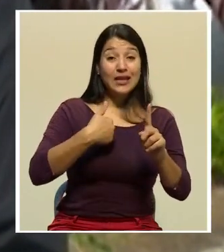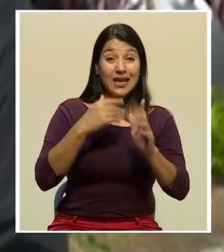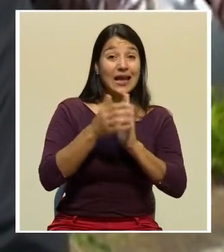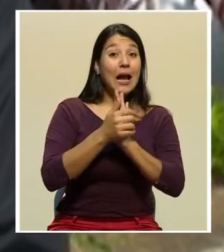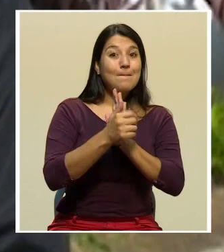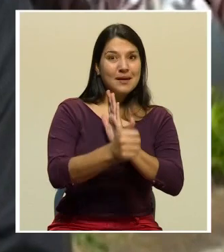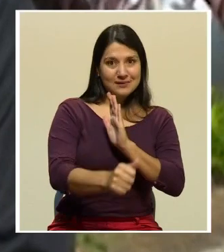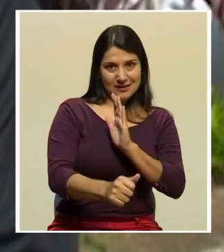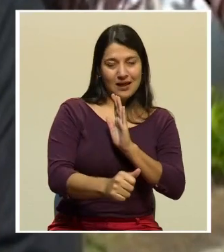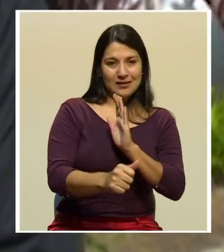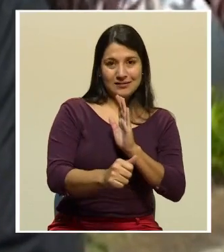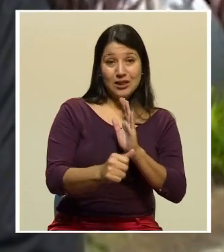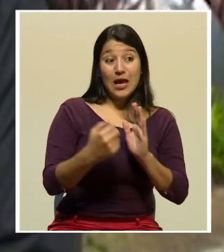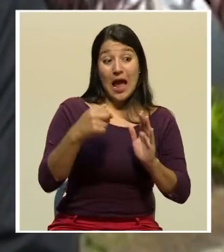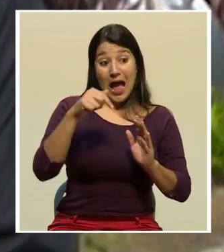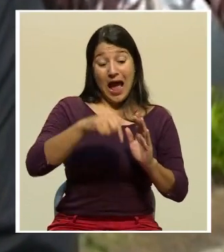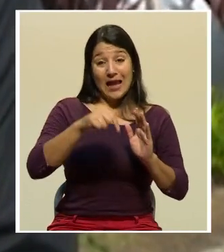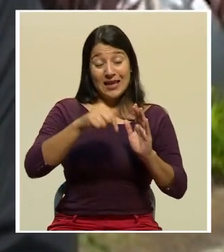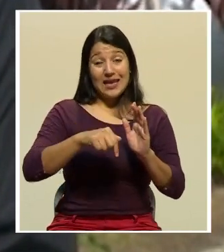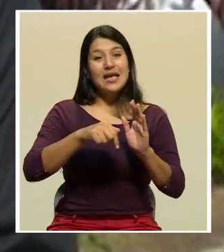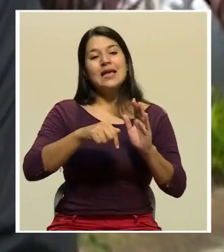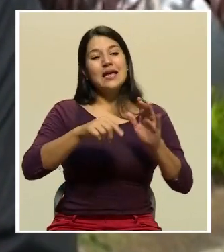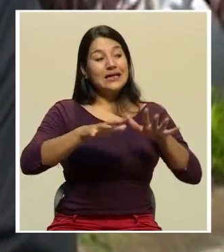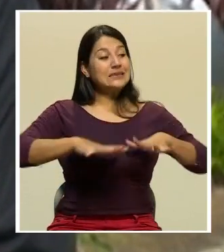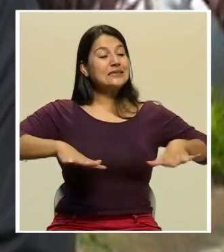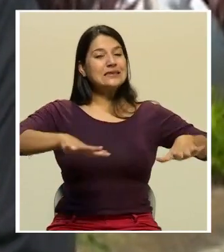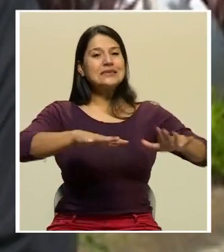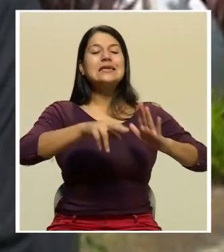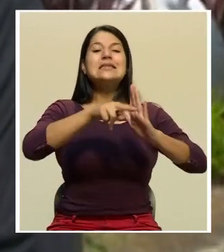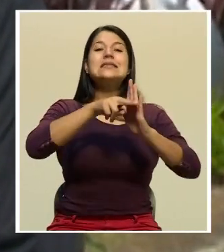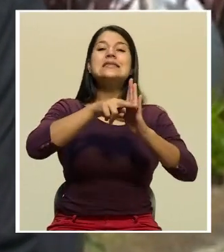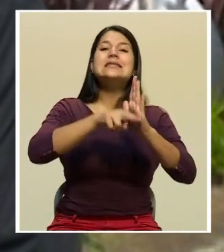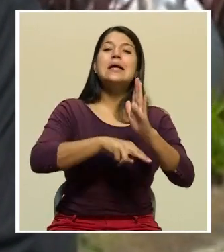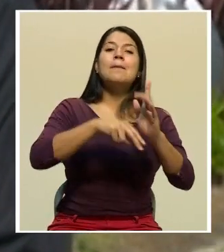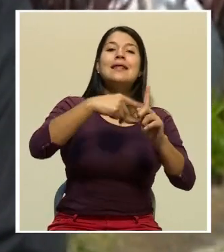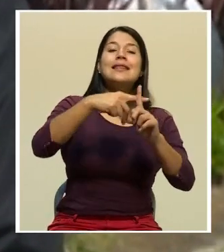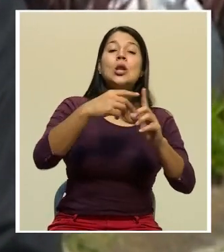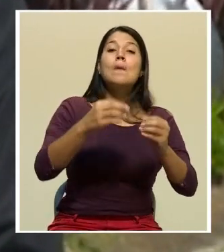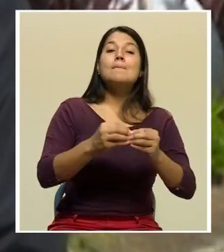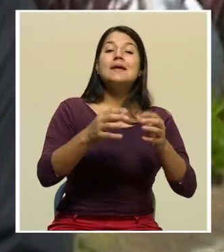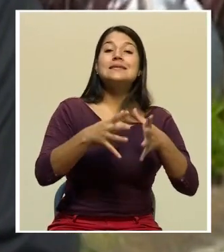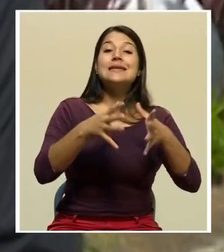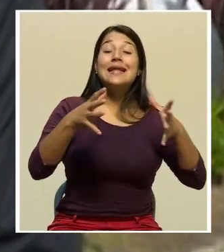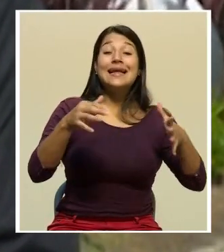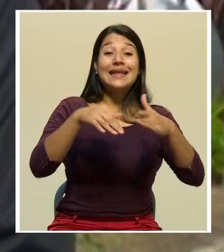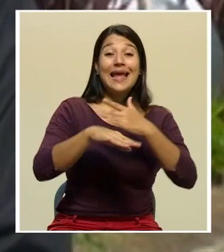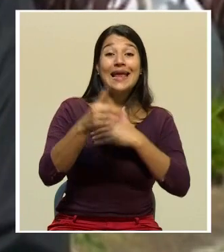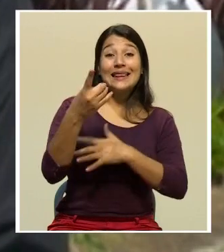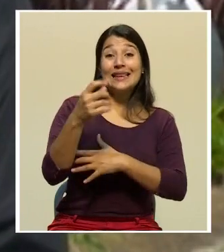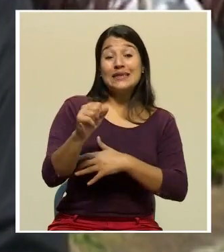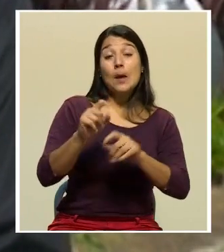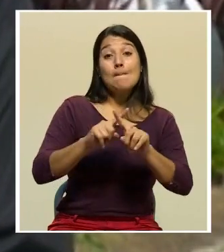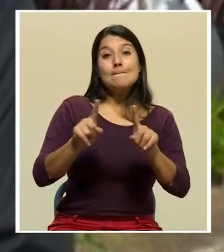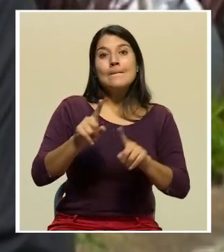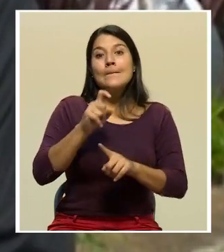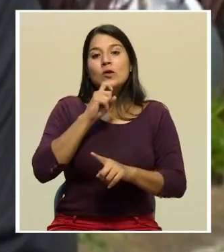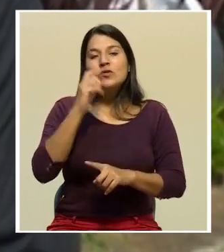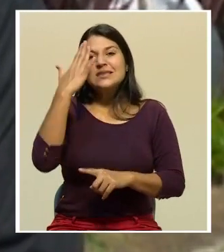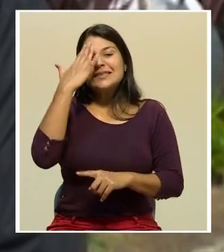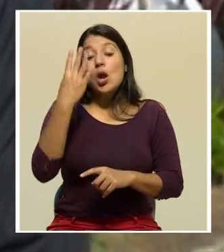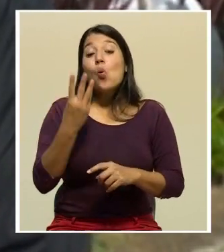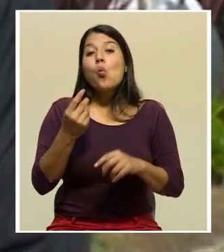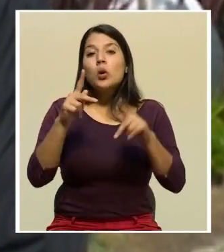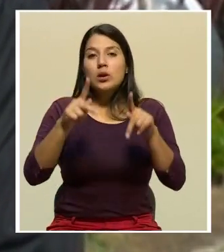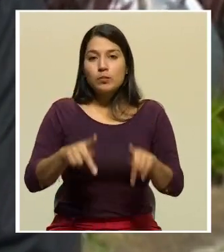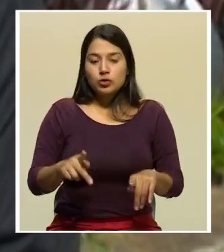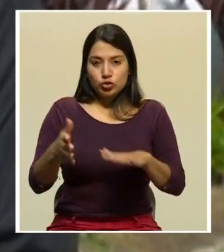embargo, es difícil predecir cuántos decesos van a haber por el tema del COVID. Entonces lo que pasamos es valorando